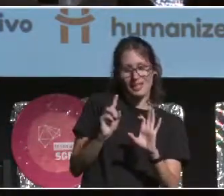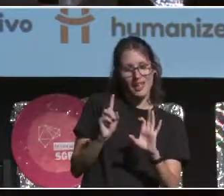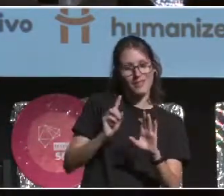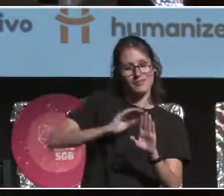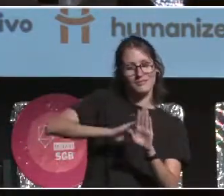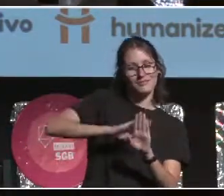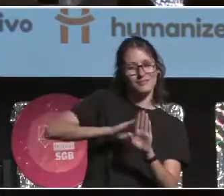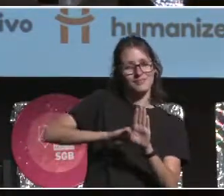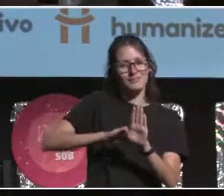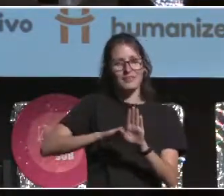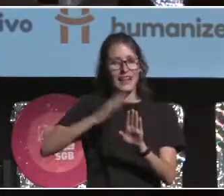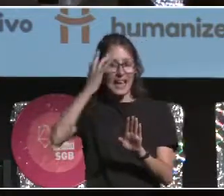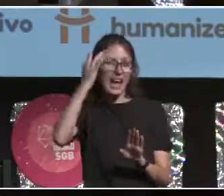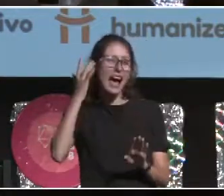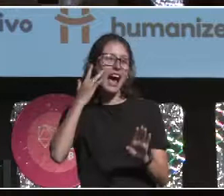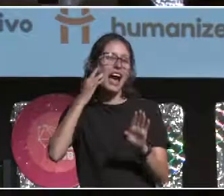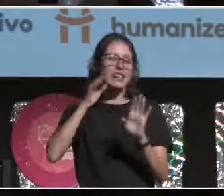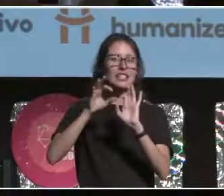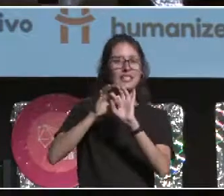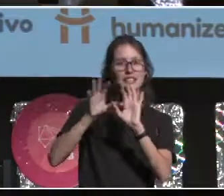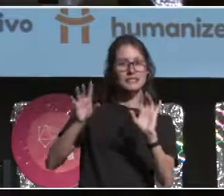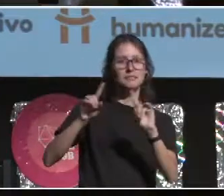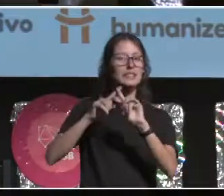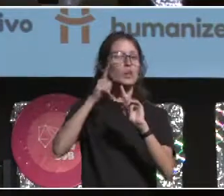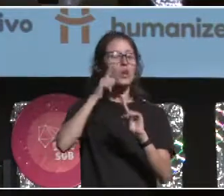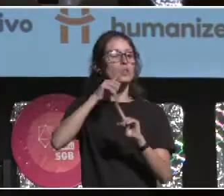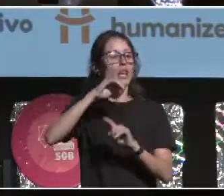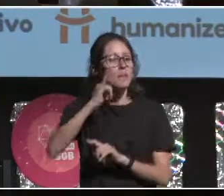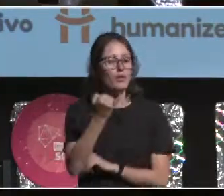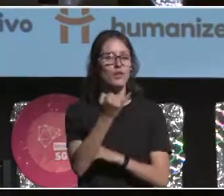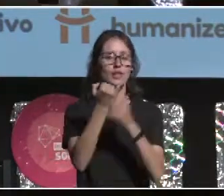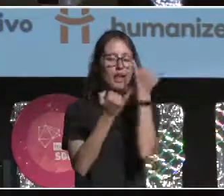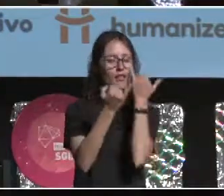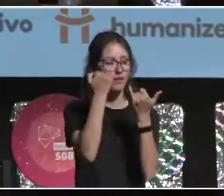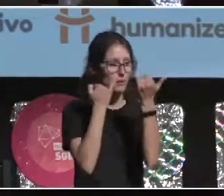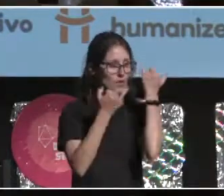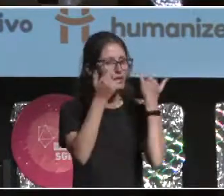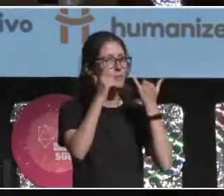Entendi. E não consegue consumir, não consegue usar os dados.